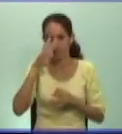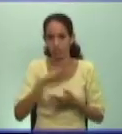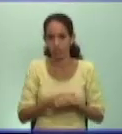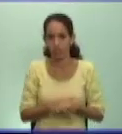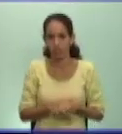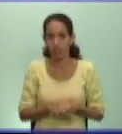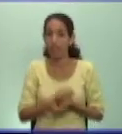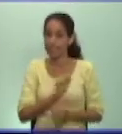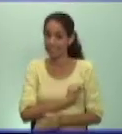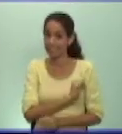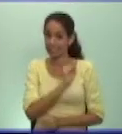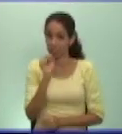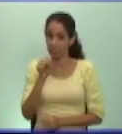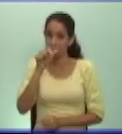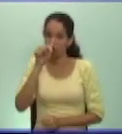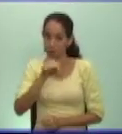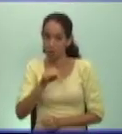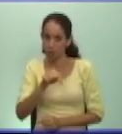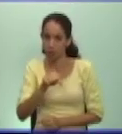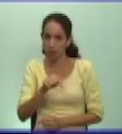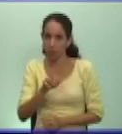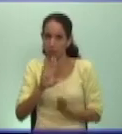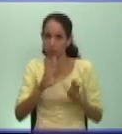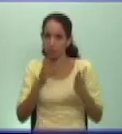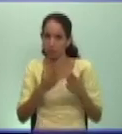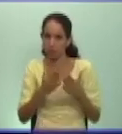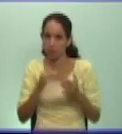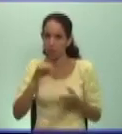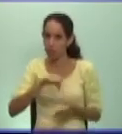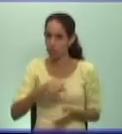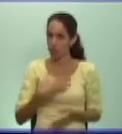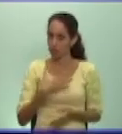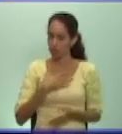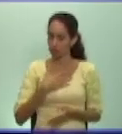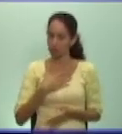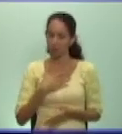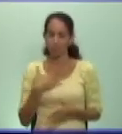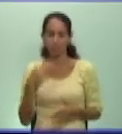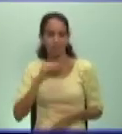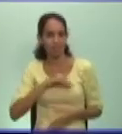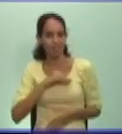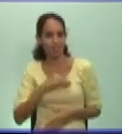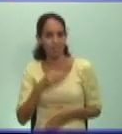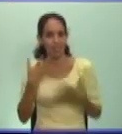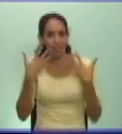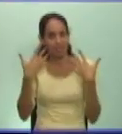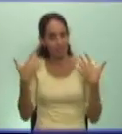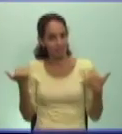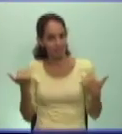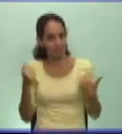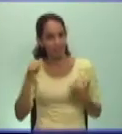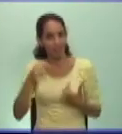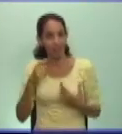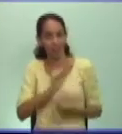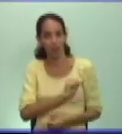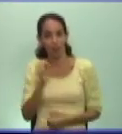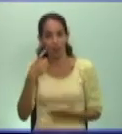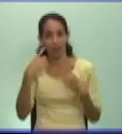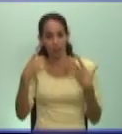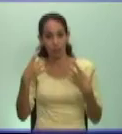los objetivos que trazamos desde un inicio, entonces yo me puedo sentir feliz porque he logrado algo importante. Y ese es